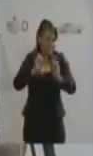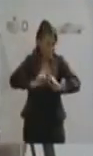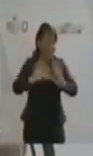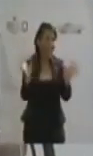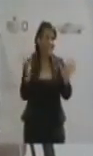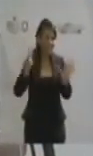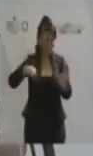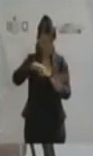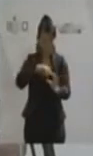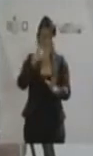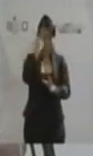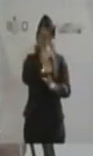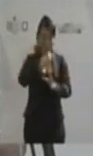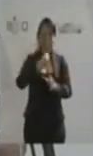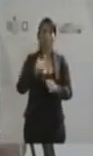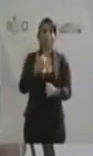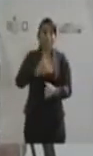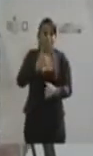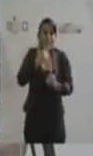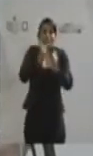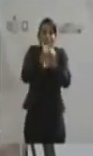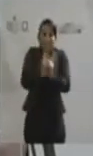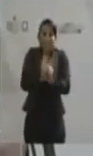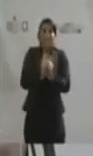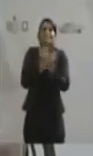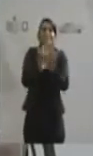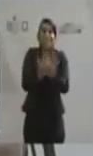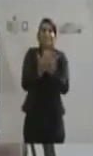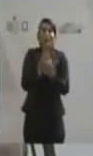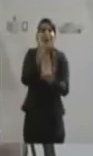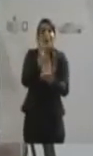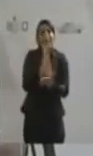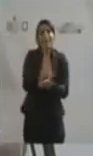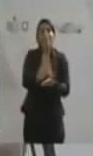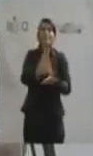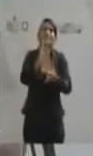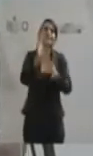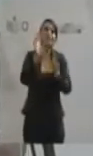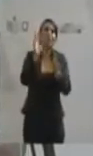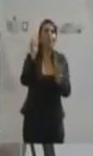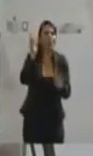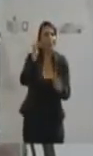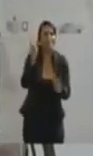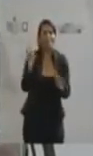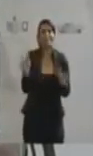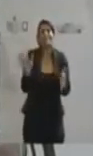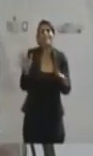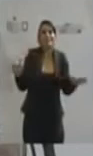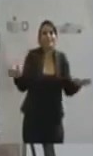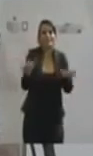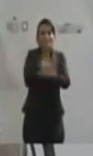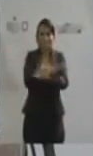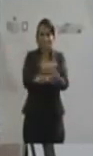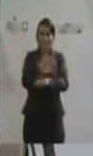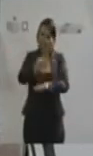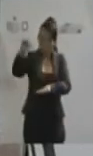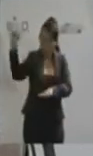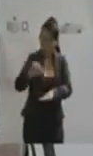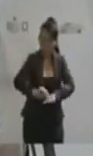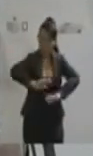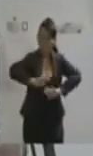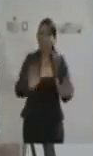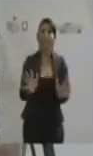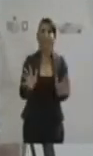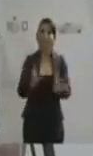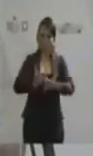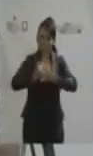somos gente que está aquí con la esperanza de que vamos a cambiar algo y hoy ciudadana ciudadano llegó el momento de la esperanza